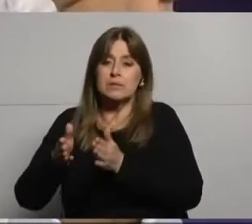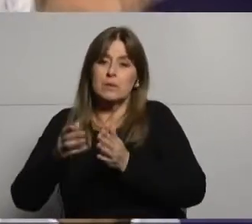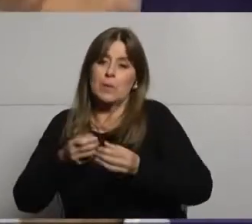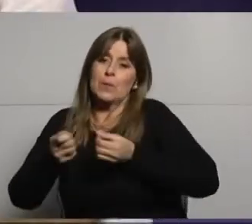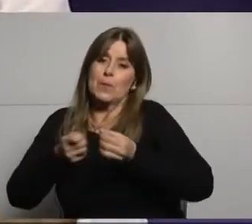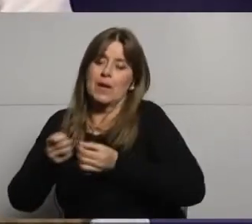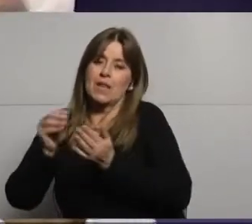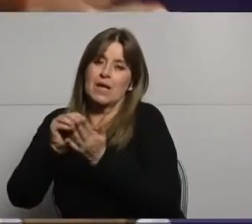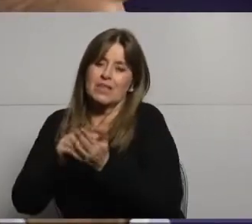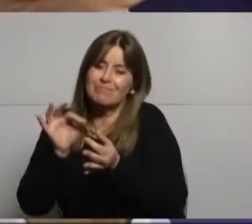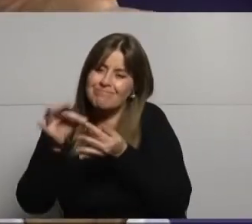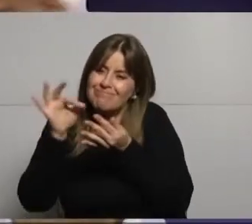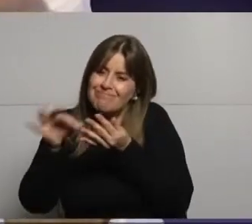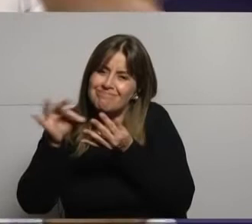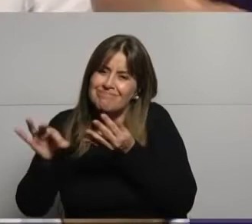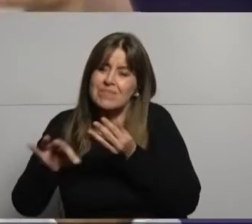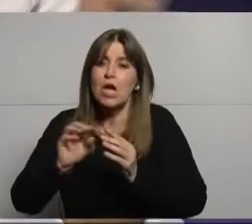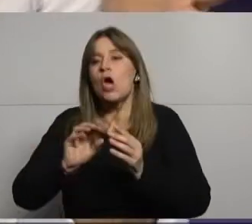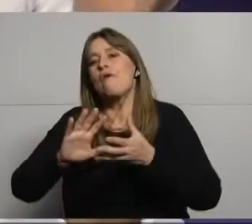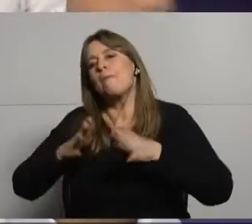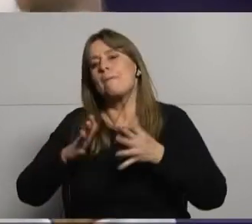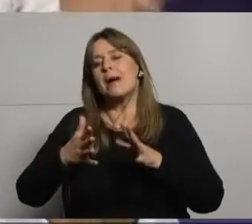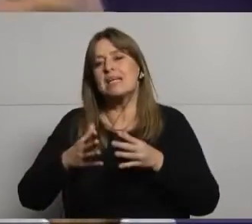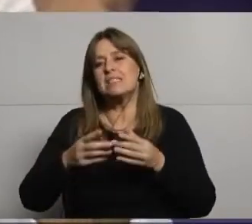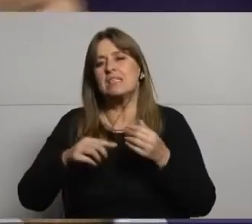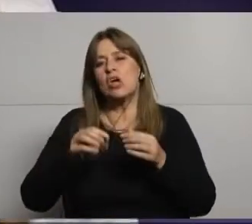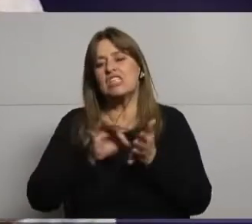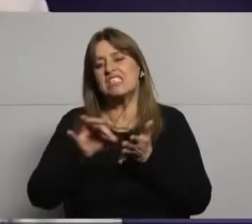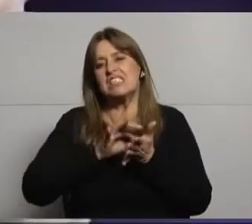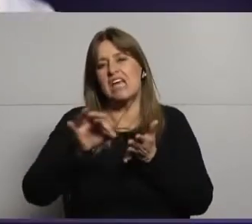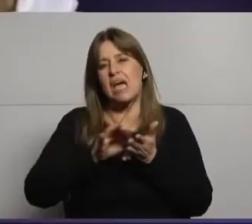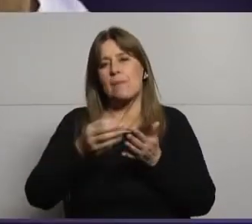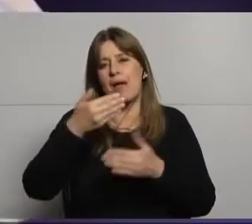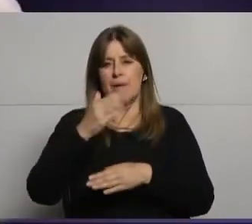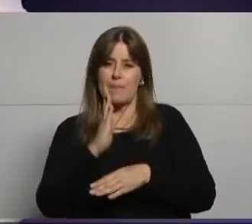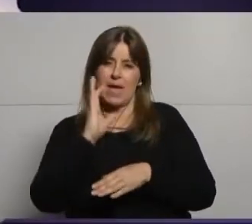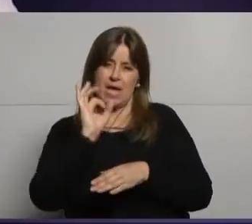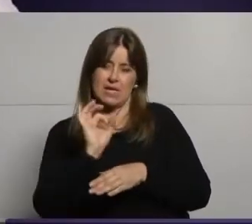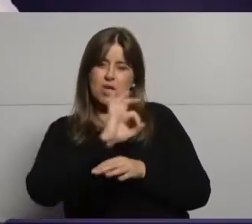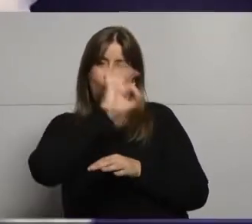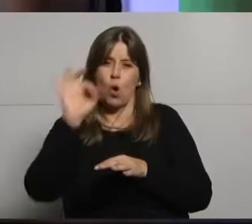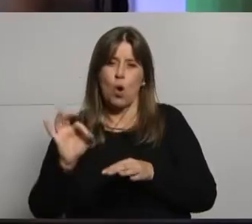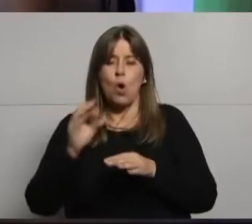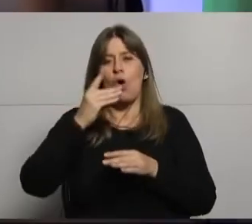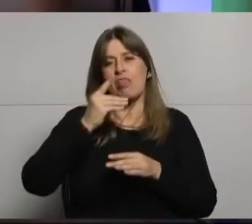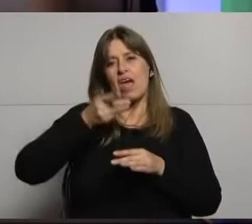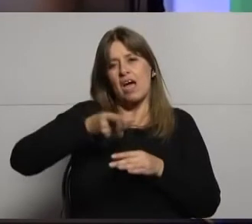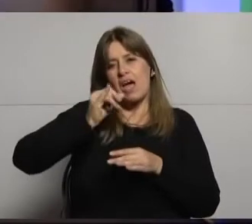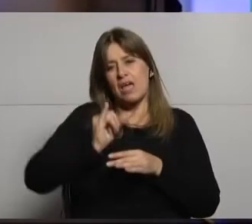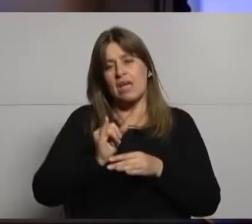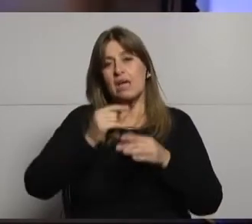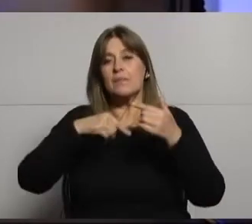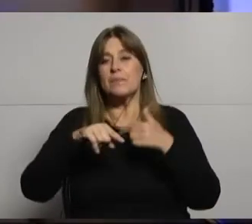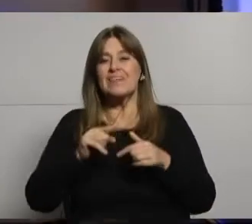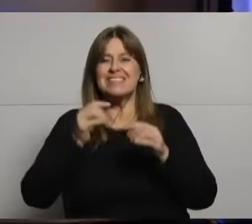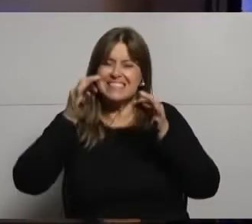datos absolutamente detallados, similar a lo que puede ser, no sé, el sistema del BPS o de la DGI, que tiene